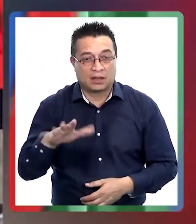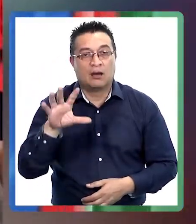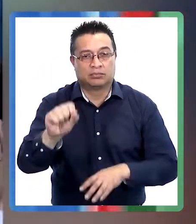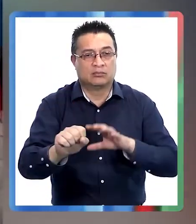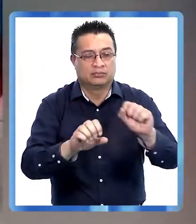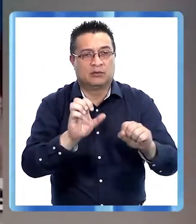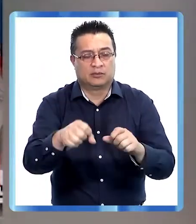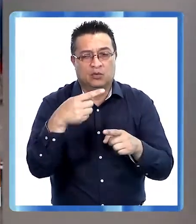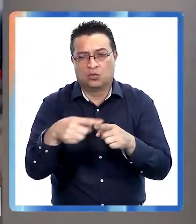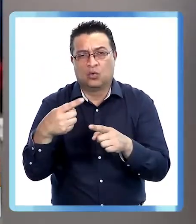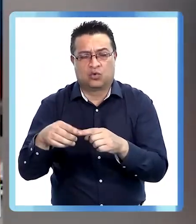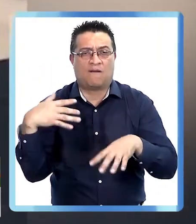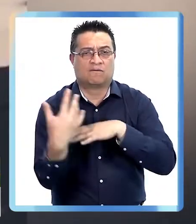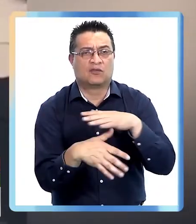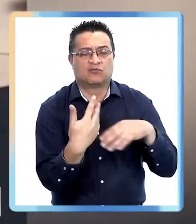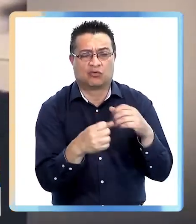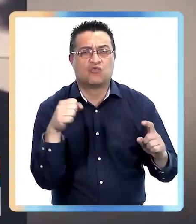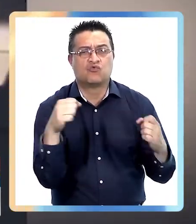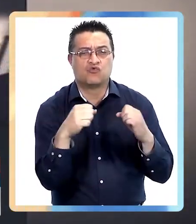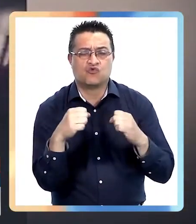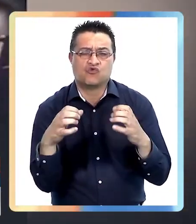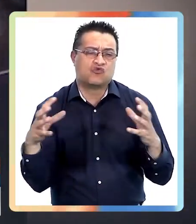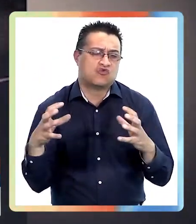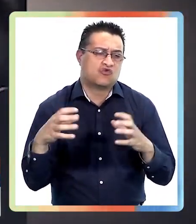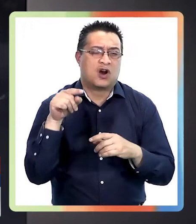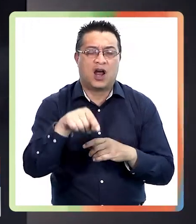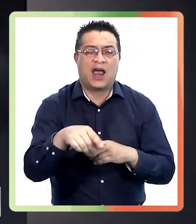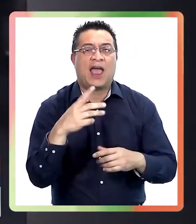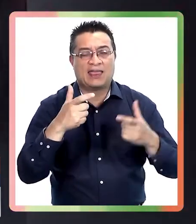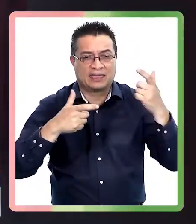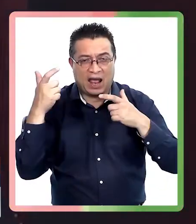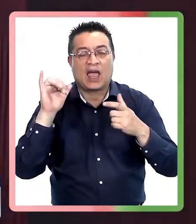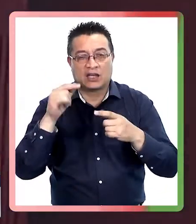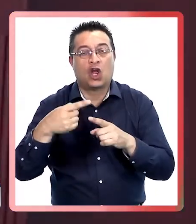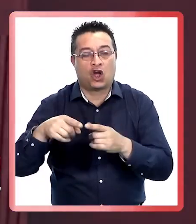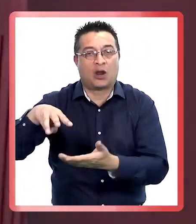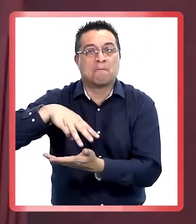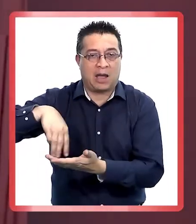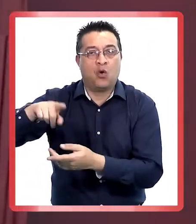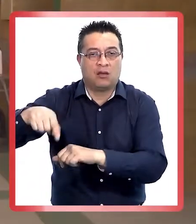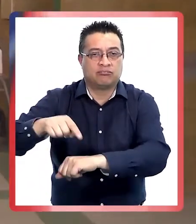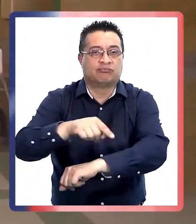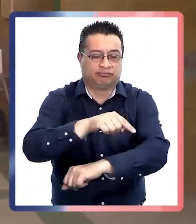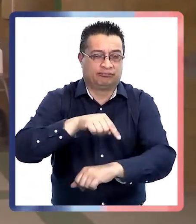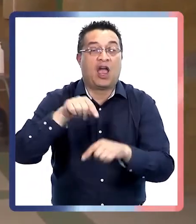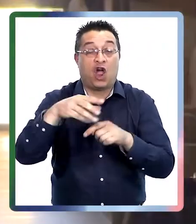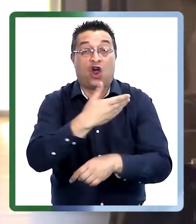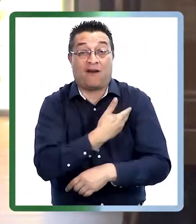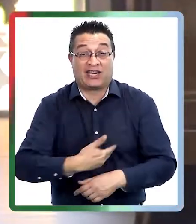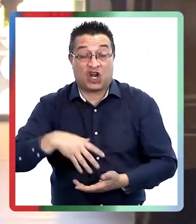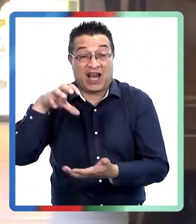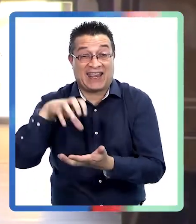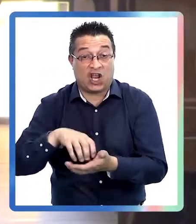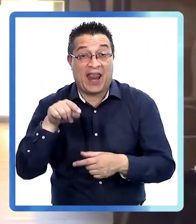han registrado una serie de hechos de violencia entre escolares en diversos puntos de Talca y otras comunas del Maule. Desde el gobierno